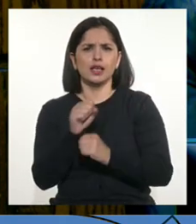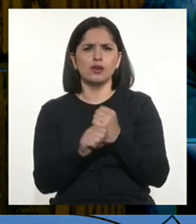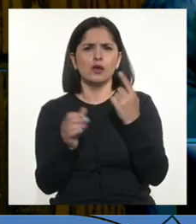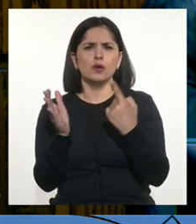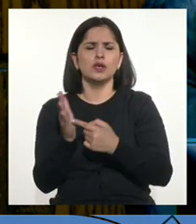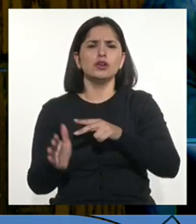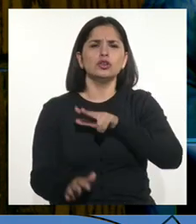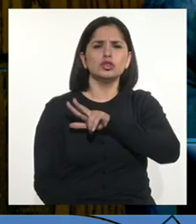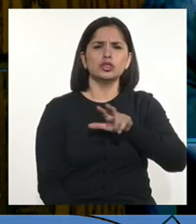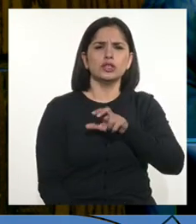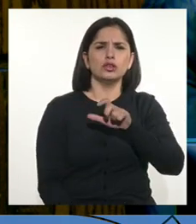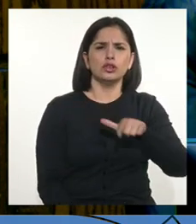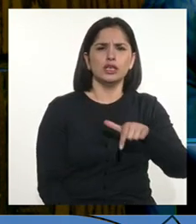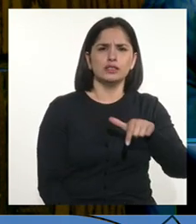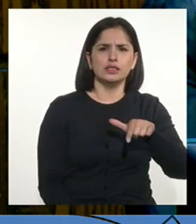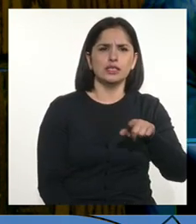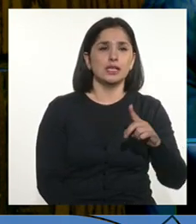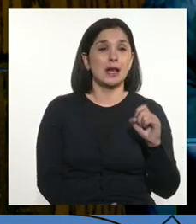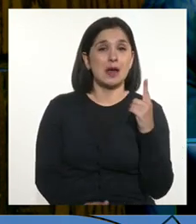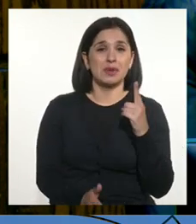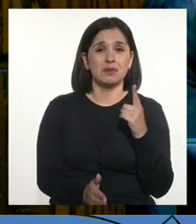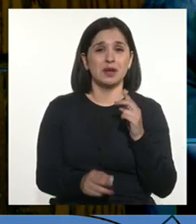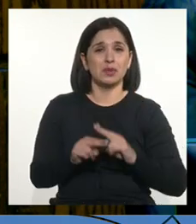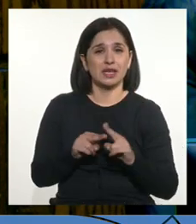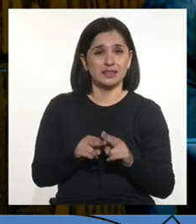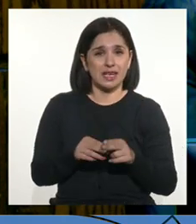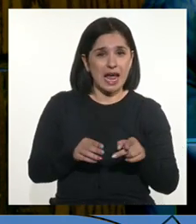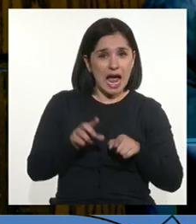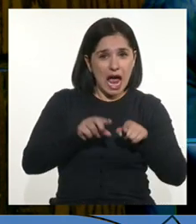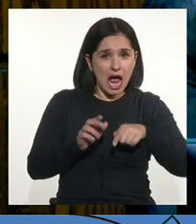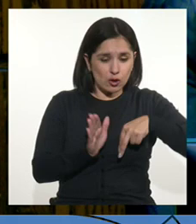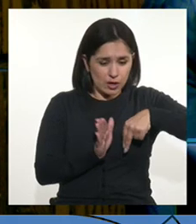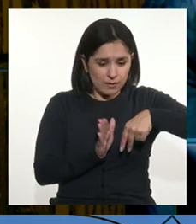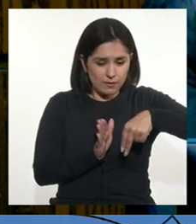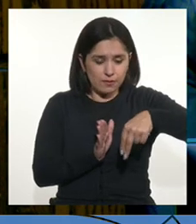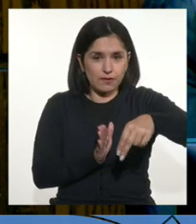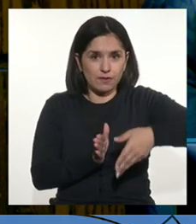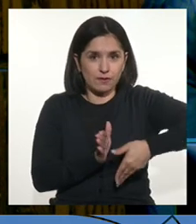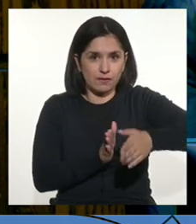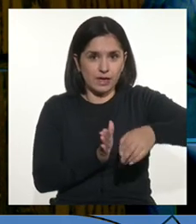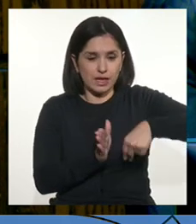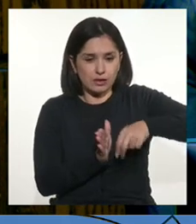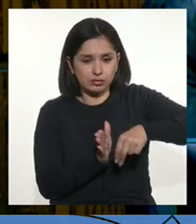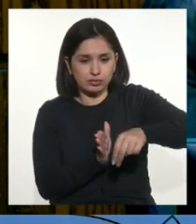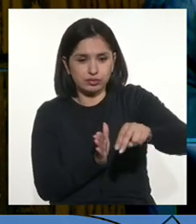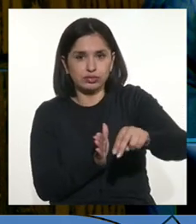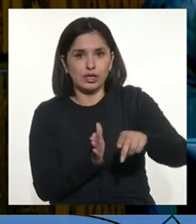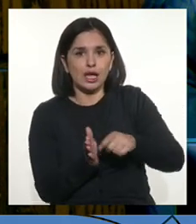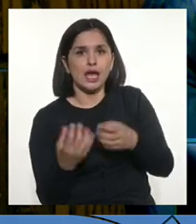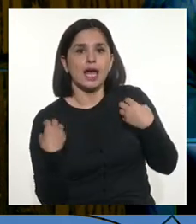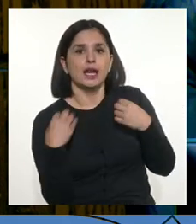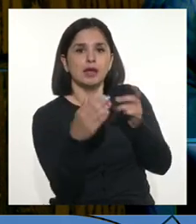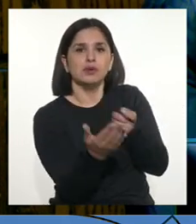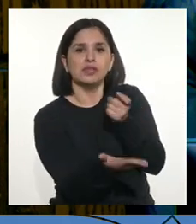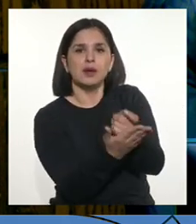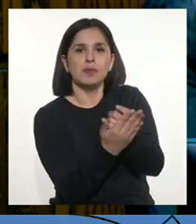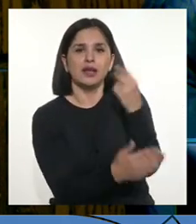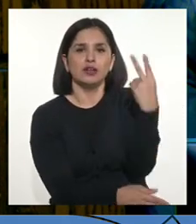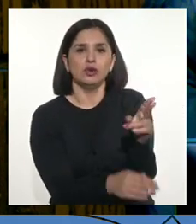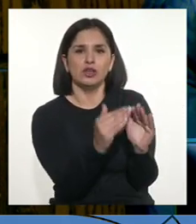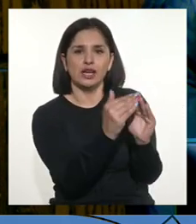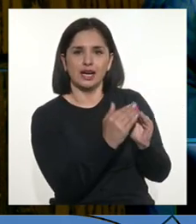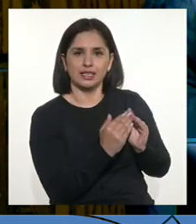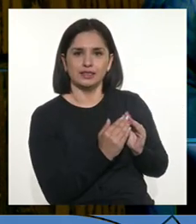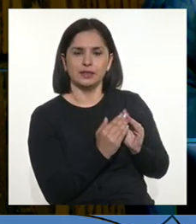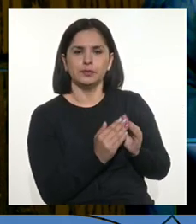primera y que era para poder pavimentar algunas arreglar algunas peleas con cargo al pago a los propietarios que vivían alrededor si la biblioteca